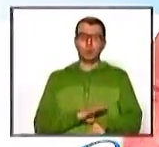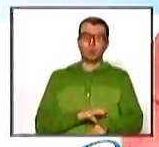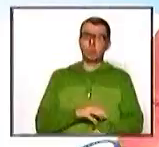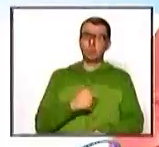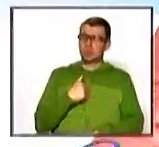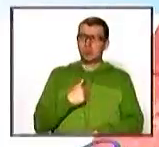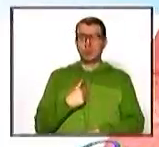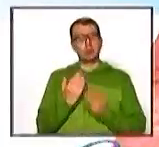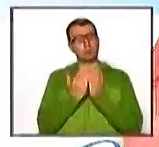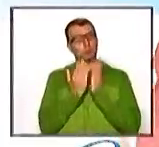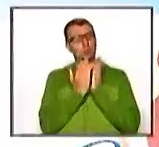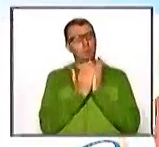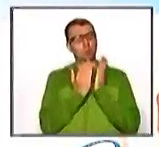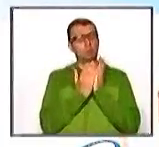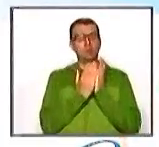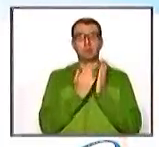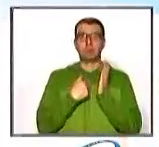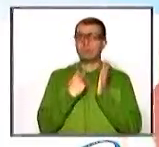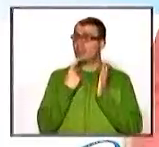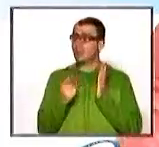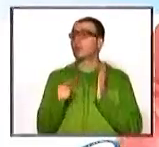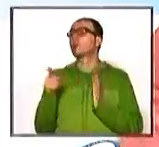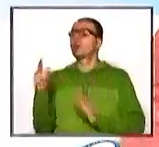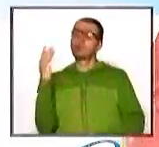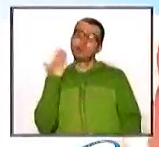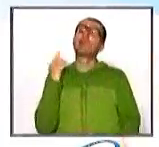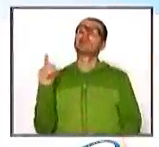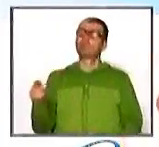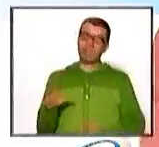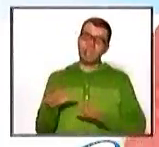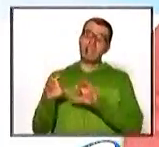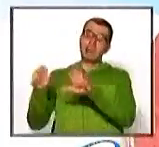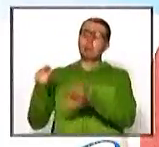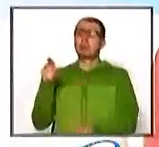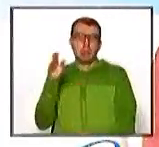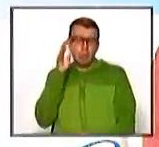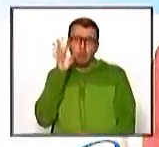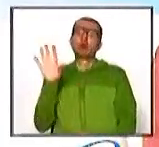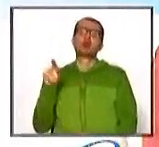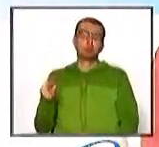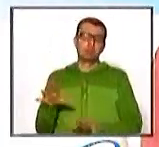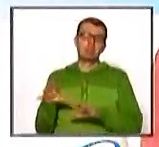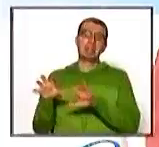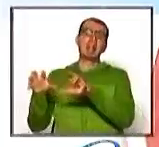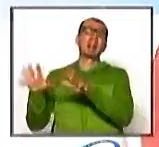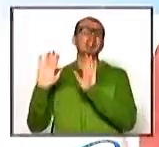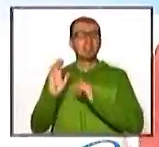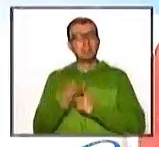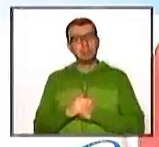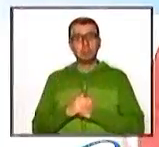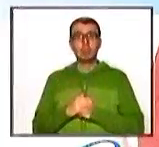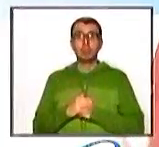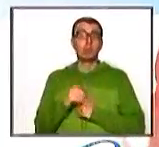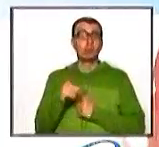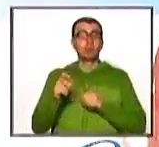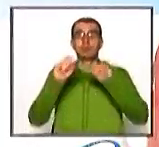señora, es que va a tener un cáncer, ¿sí? Usted como que tiene un cáncer. Entonces mientras le hacen el